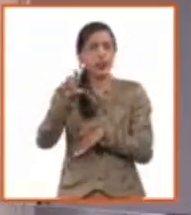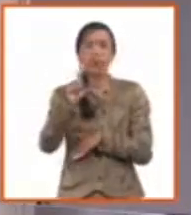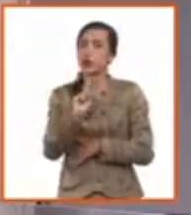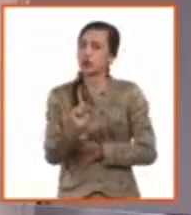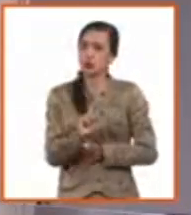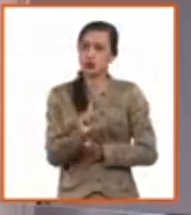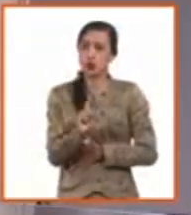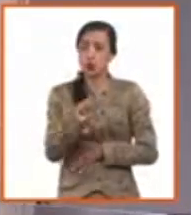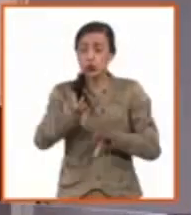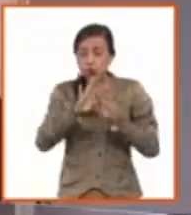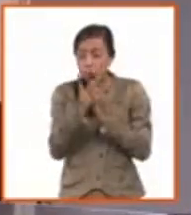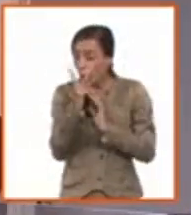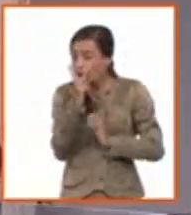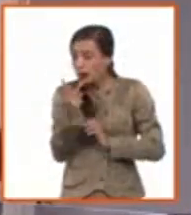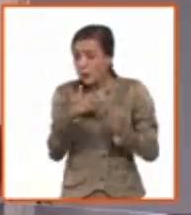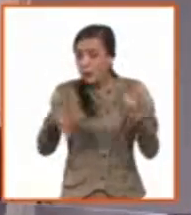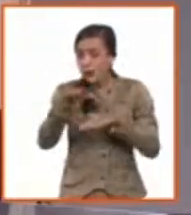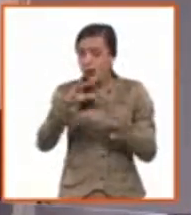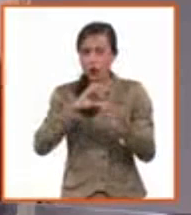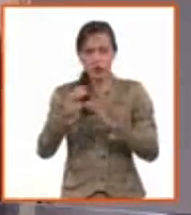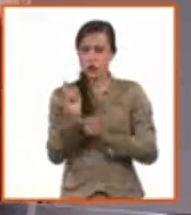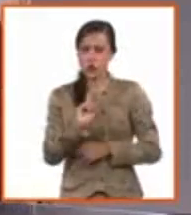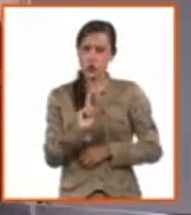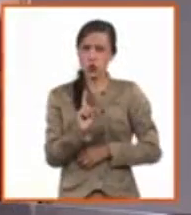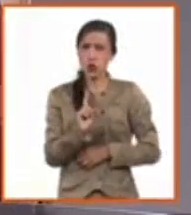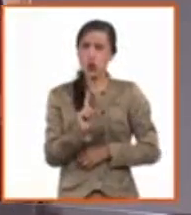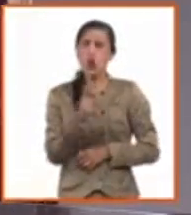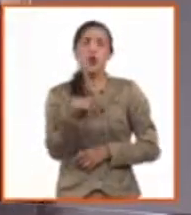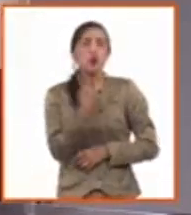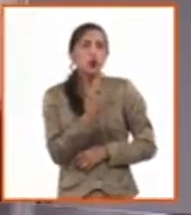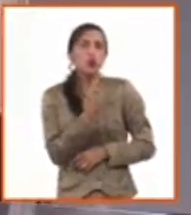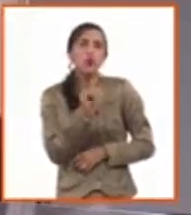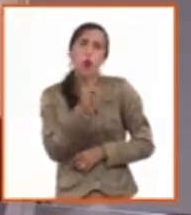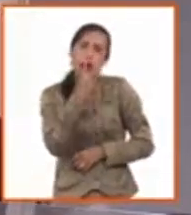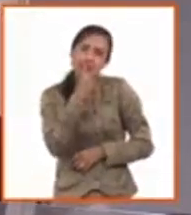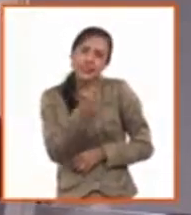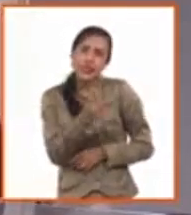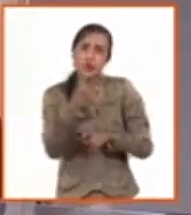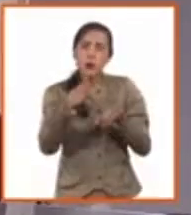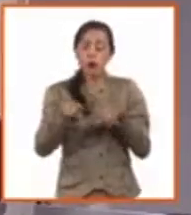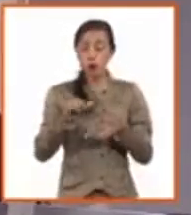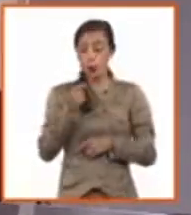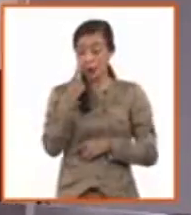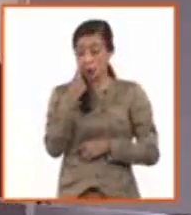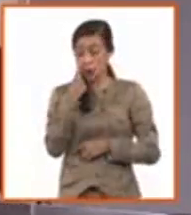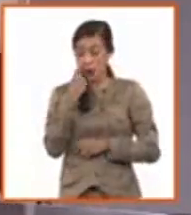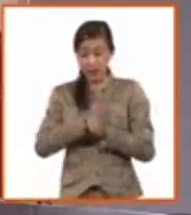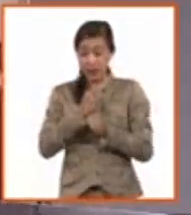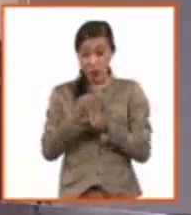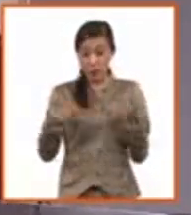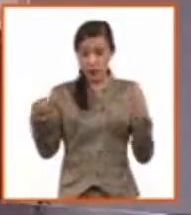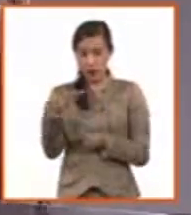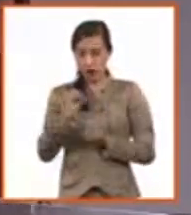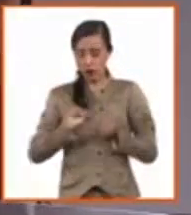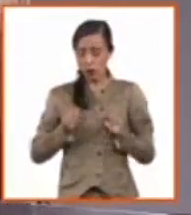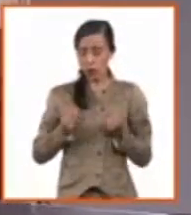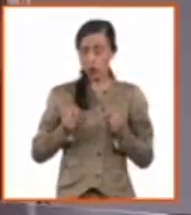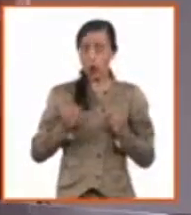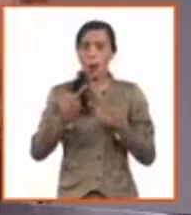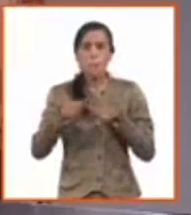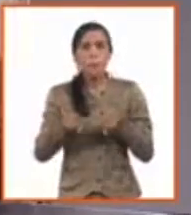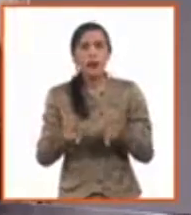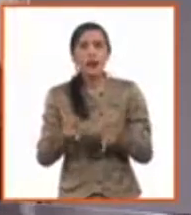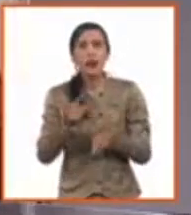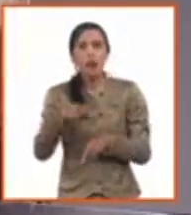todas atendidas por el ministerio de comunicaciones somos las atendemos del punto de vista que rector y amos la actualidad lo fundamental pero ella